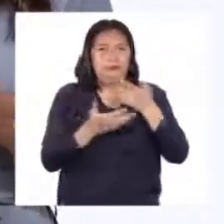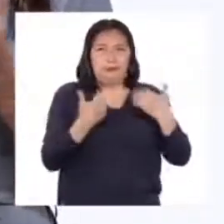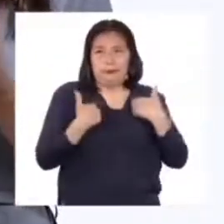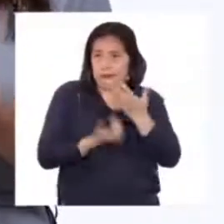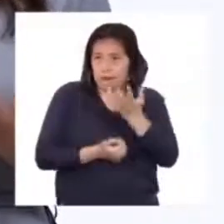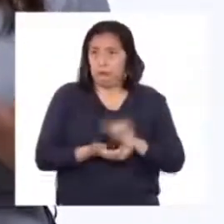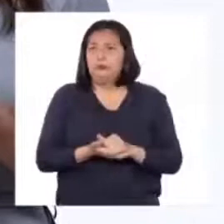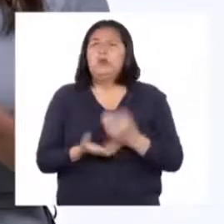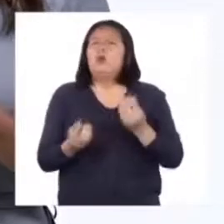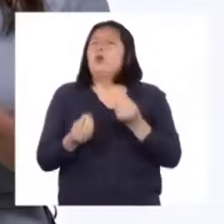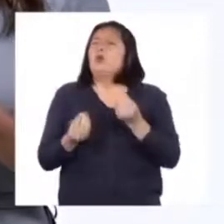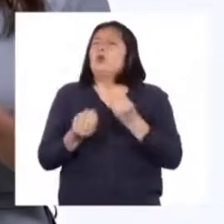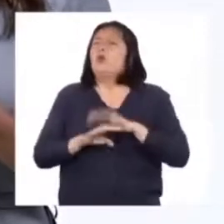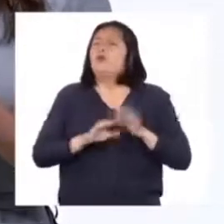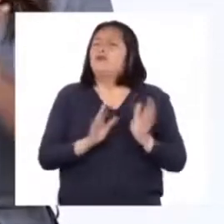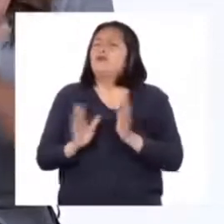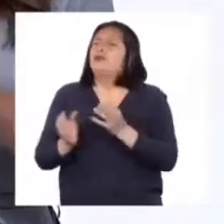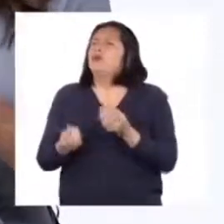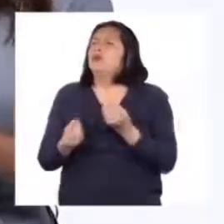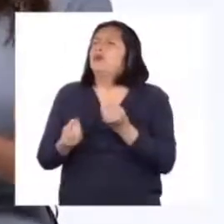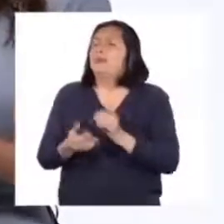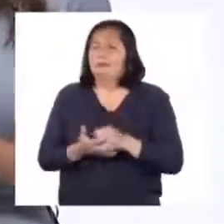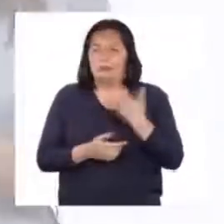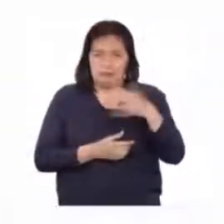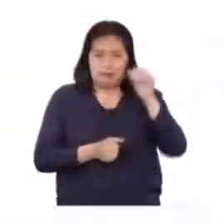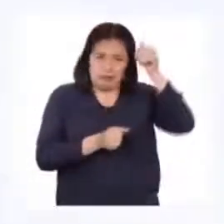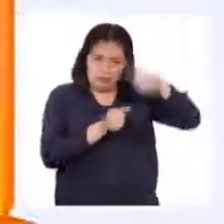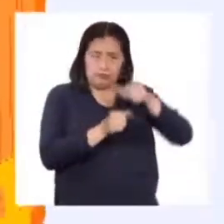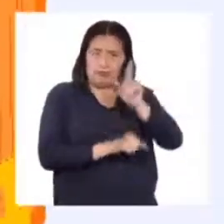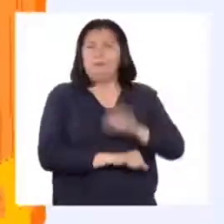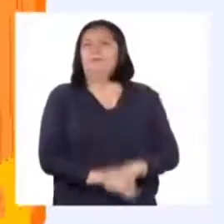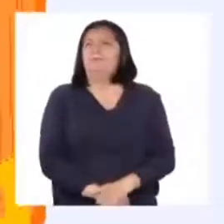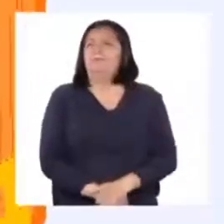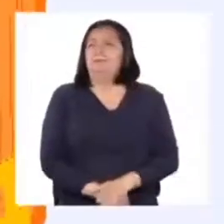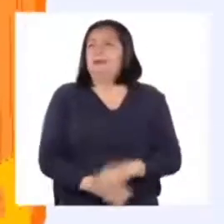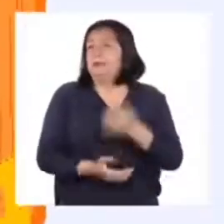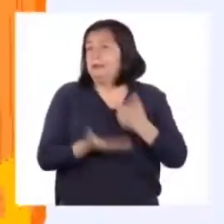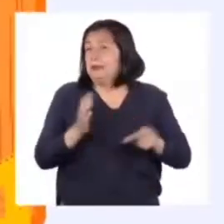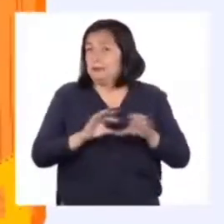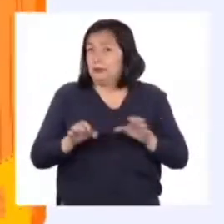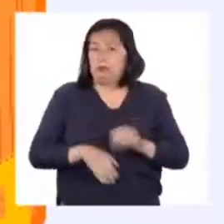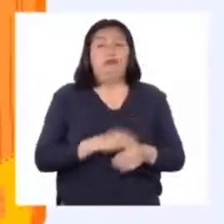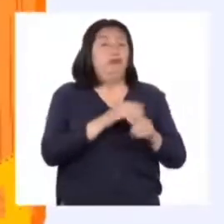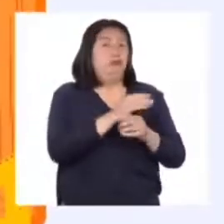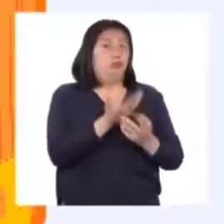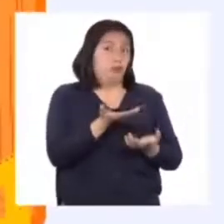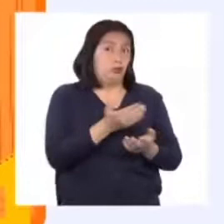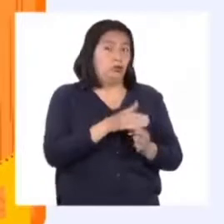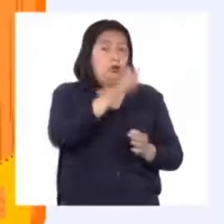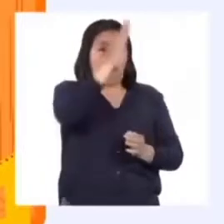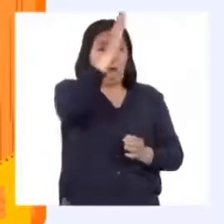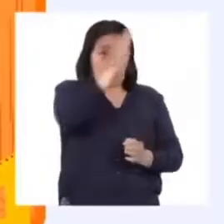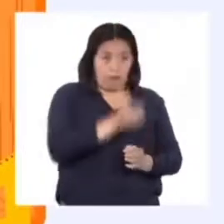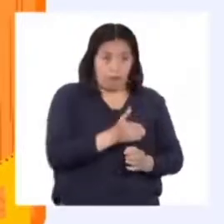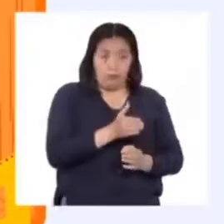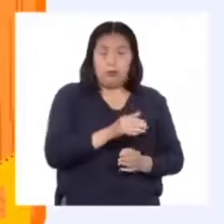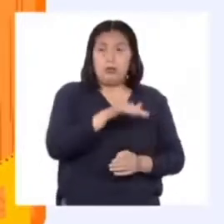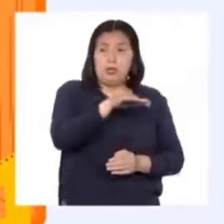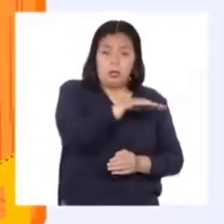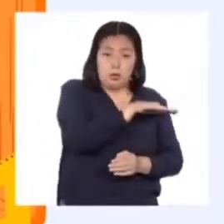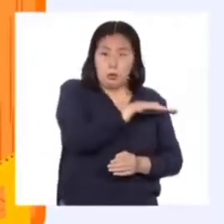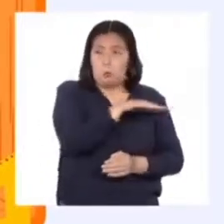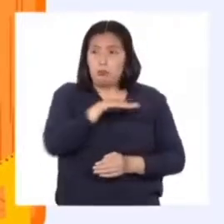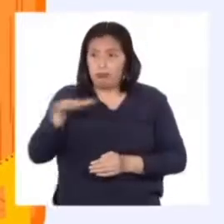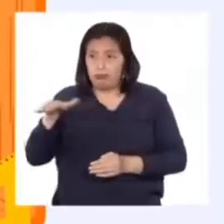tenemos. ¿Cómo organizaron los datos? Vamos a hacer un repaso. Dibujaron dos ejes, uno vertical y